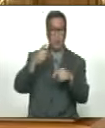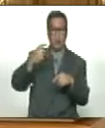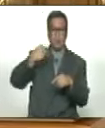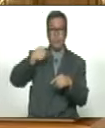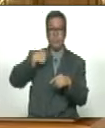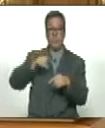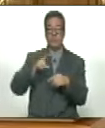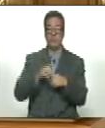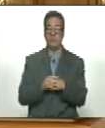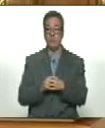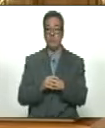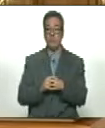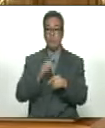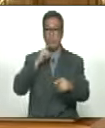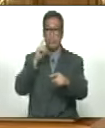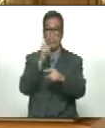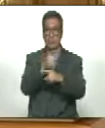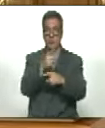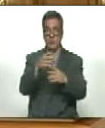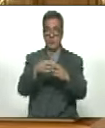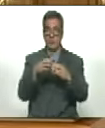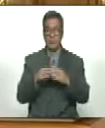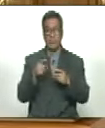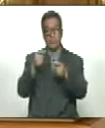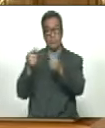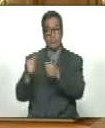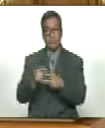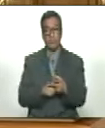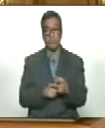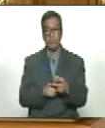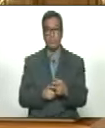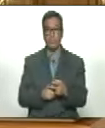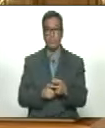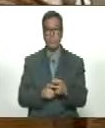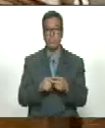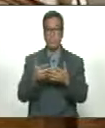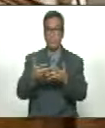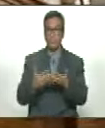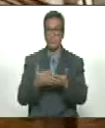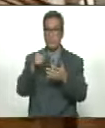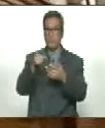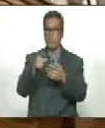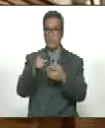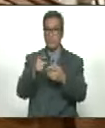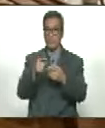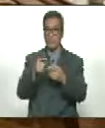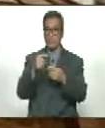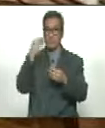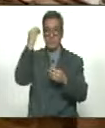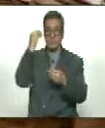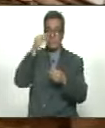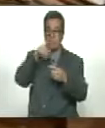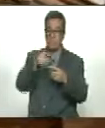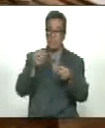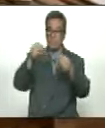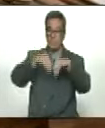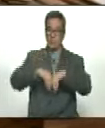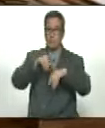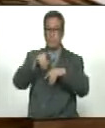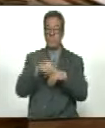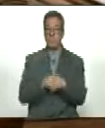que ordena este ejercicio financiero. Estamos recibiendo esto de acuerdo a lo establecido